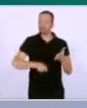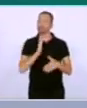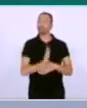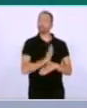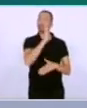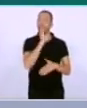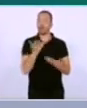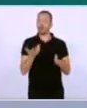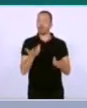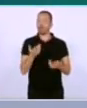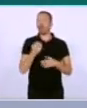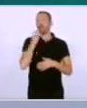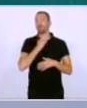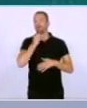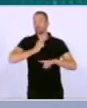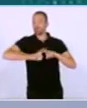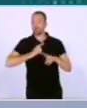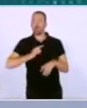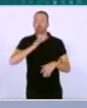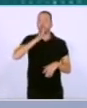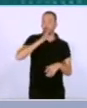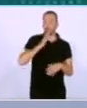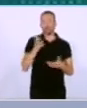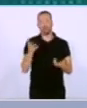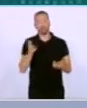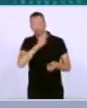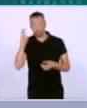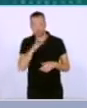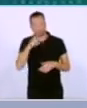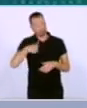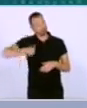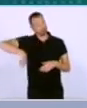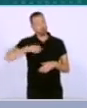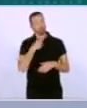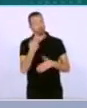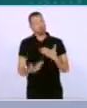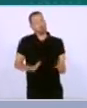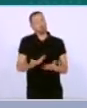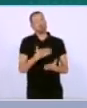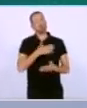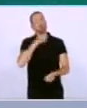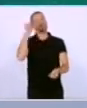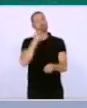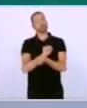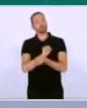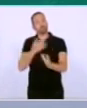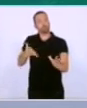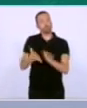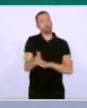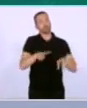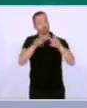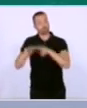contrapiladores y precisamente somos los que pedimos la prisión permanente revisable somos los únicos por lo